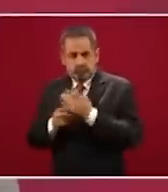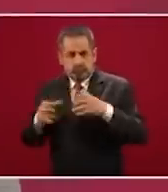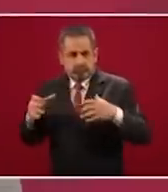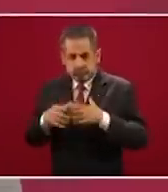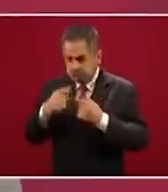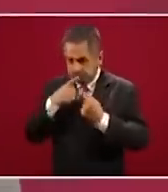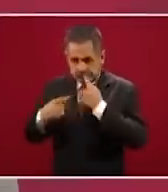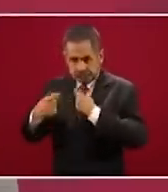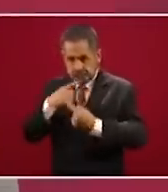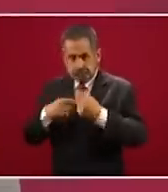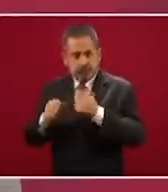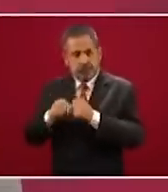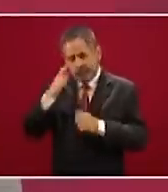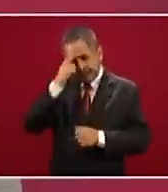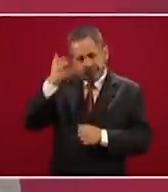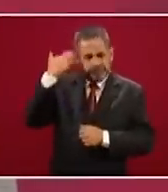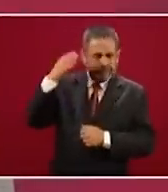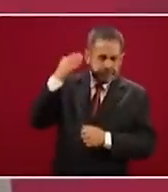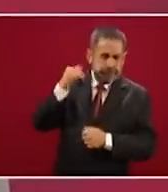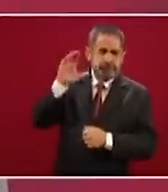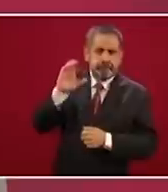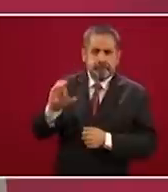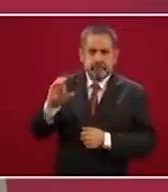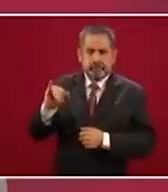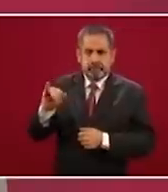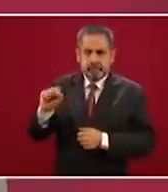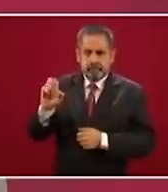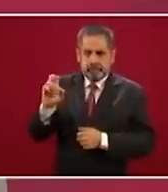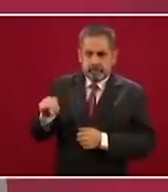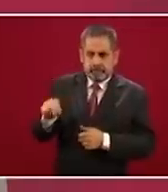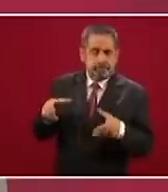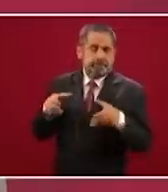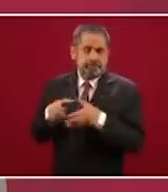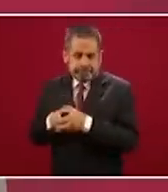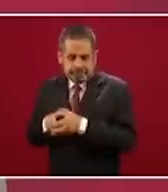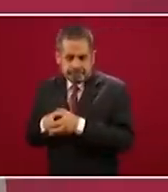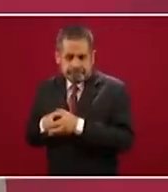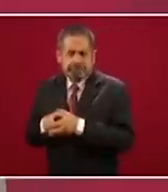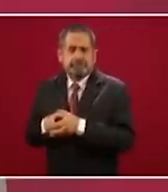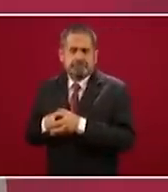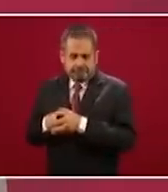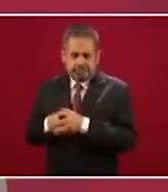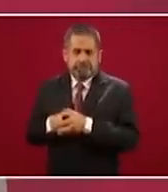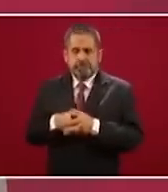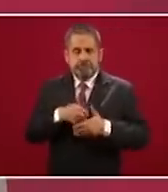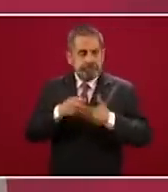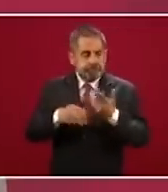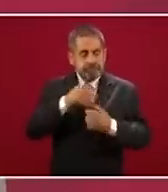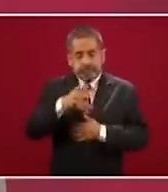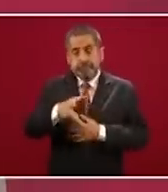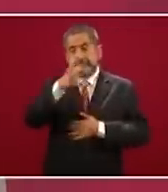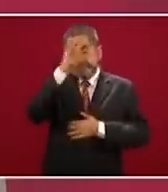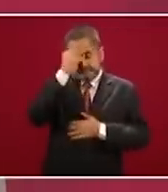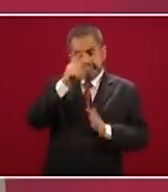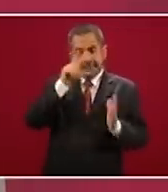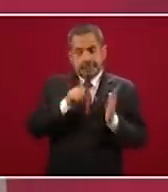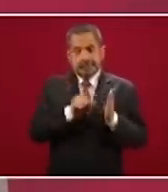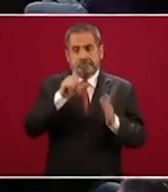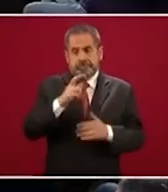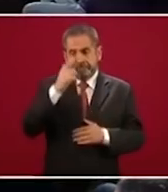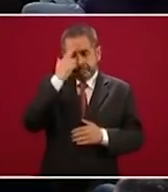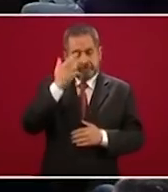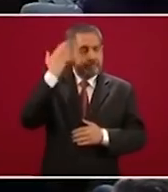del CISEN. En este trabajo tomamos las lecciones aprendidas de la pandemia de